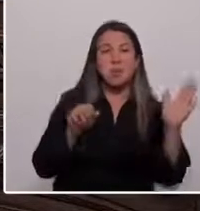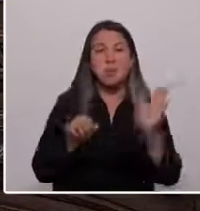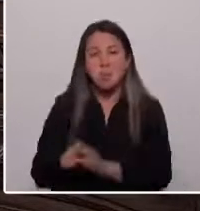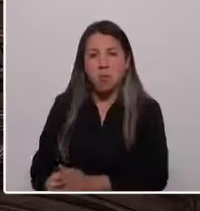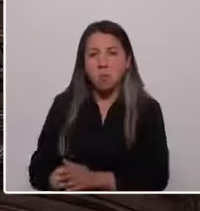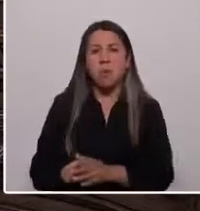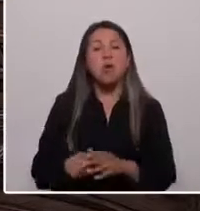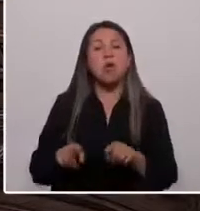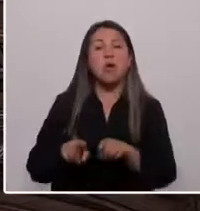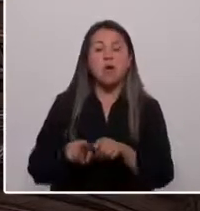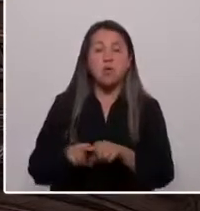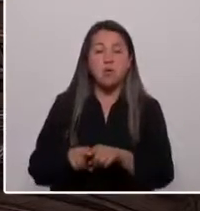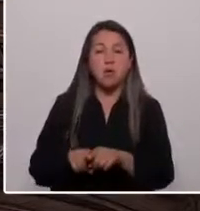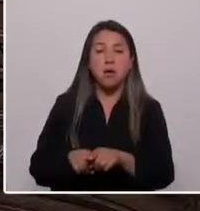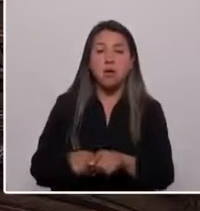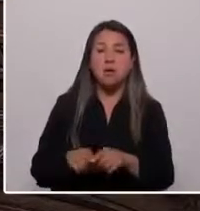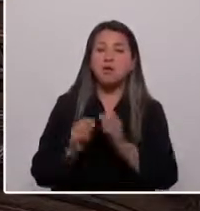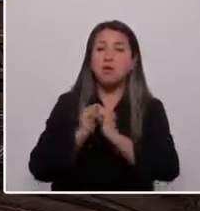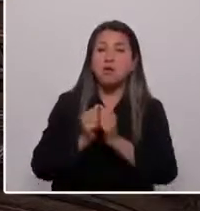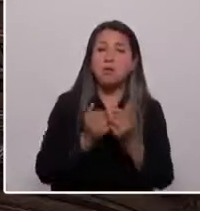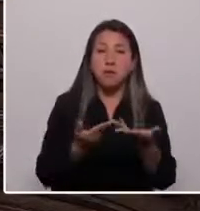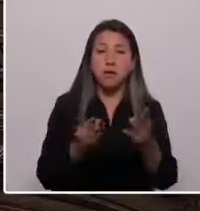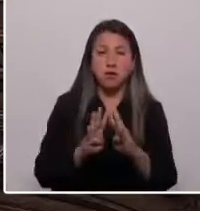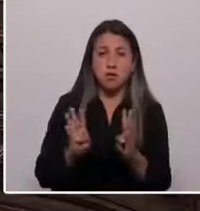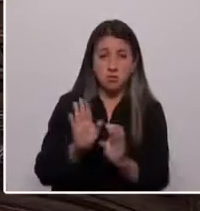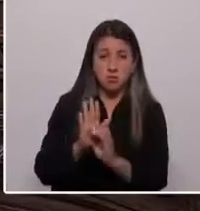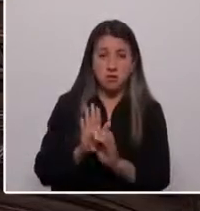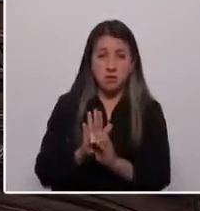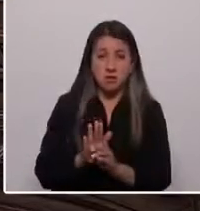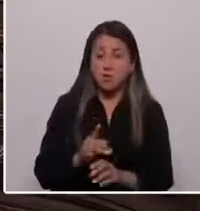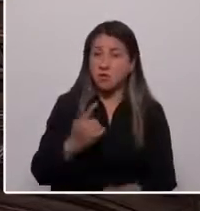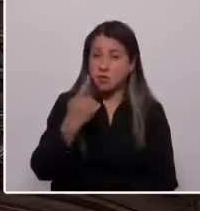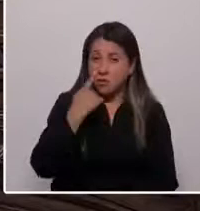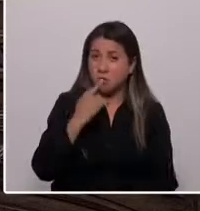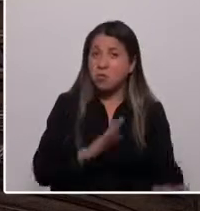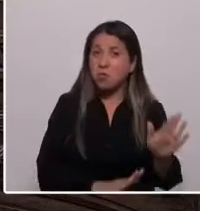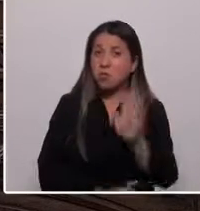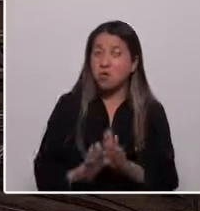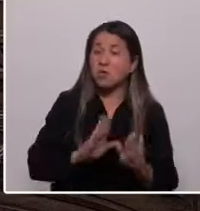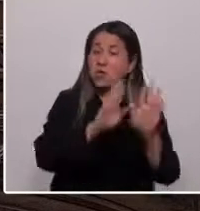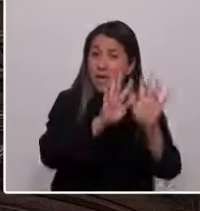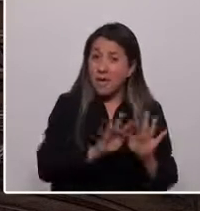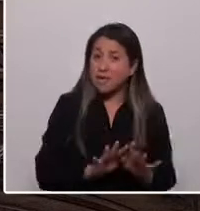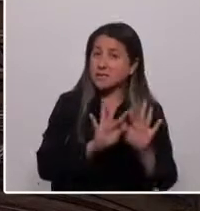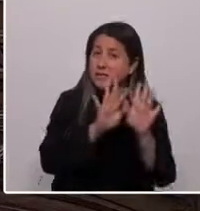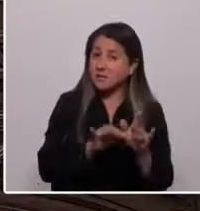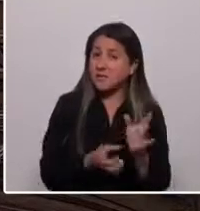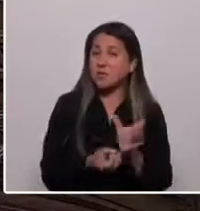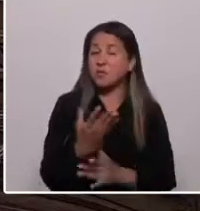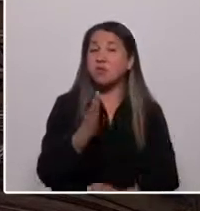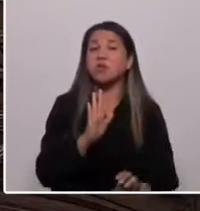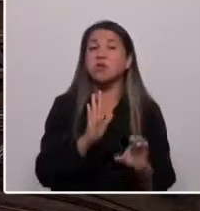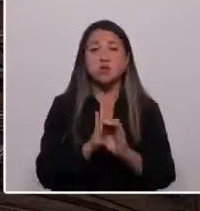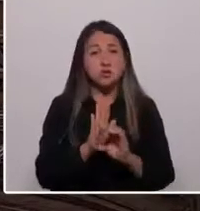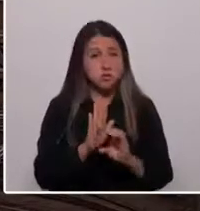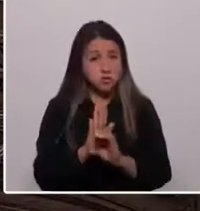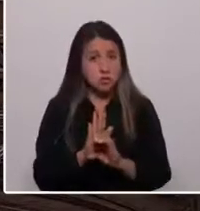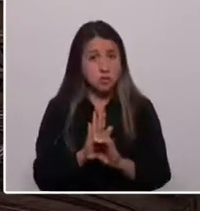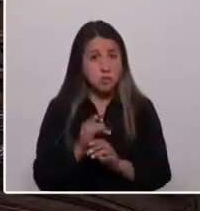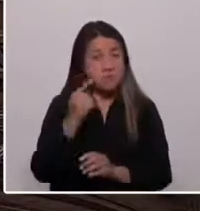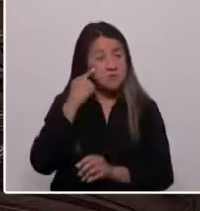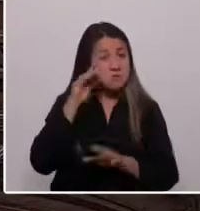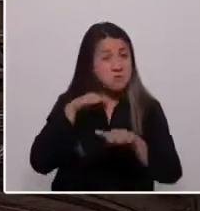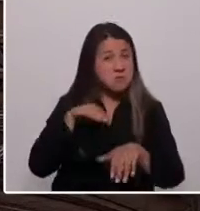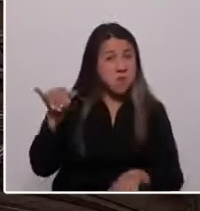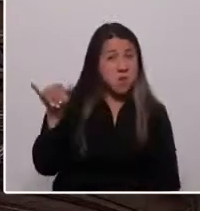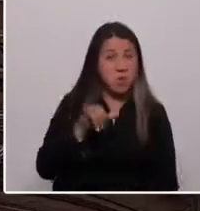colegas convencionales tengamos cuidado con escribir esta nueva constitución bajo la mirada de un solo